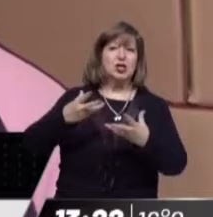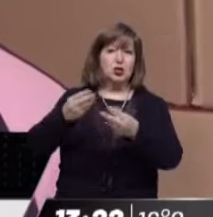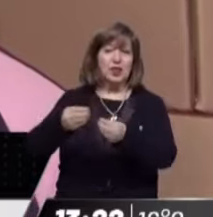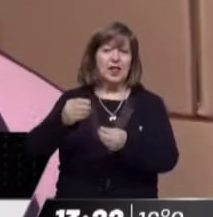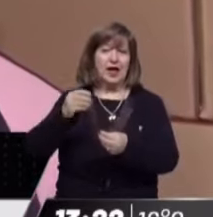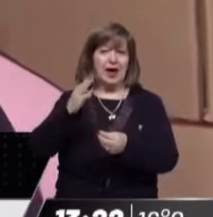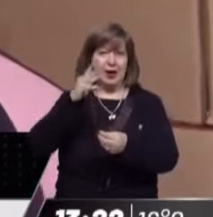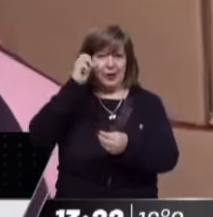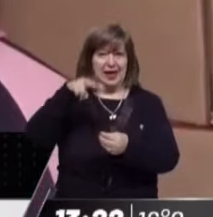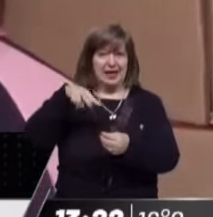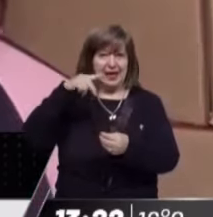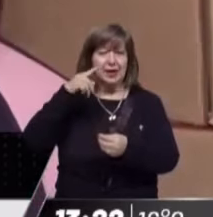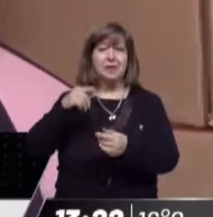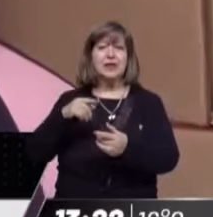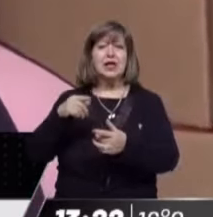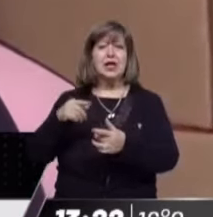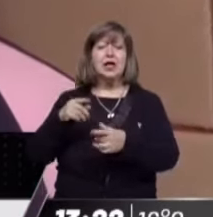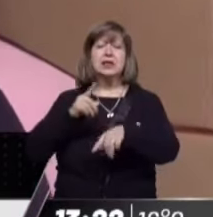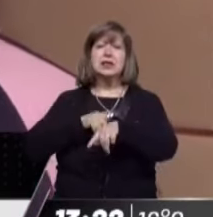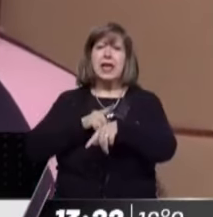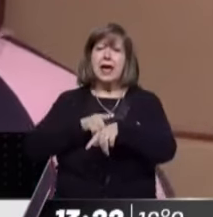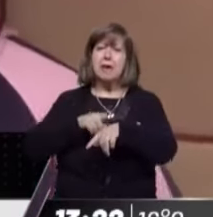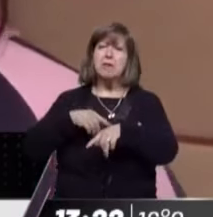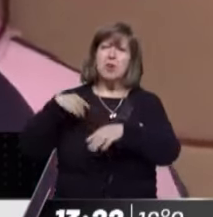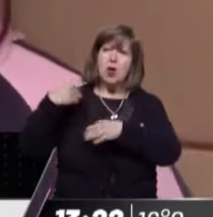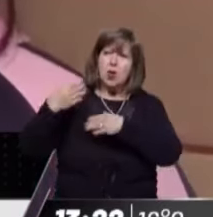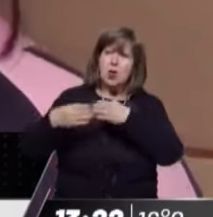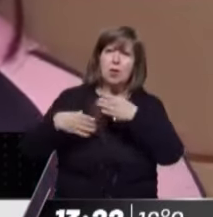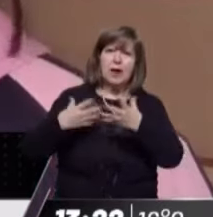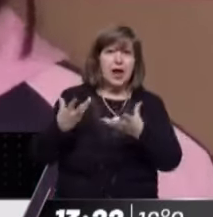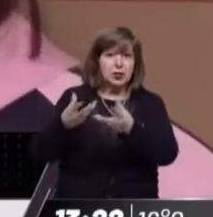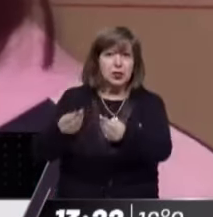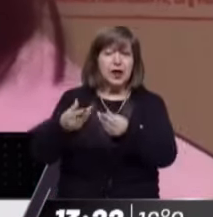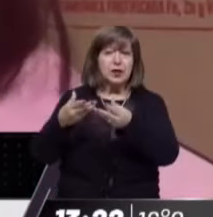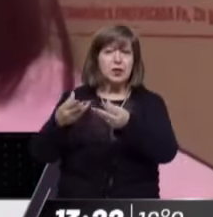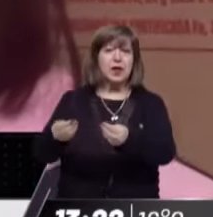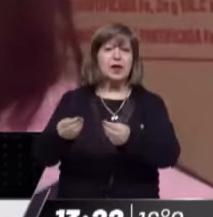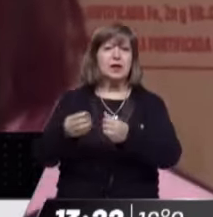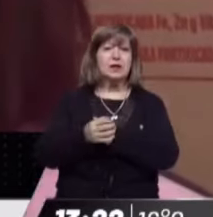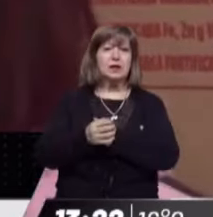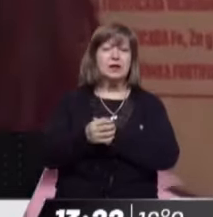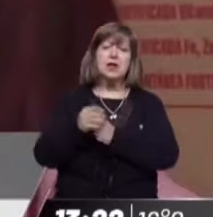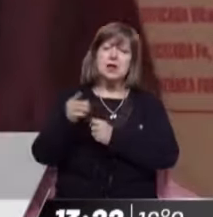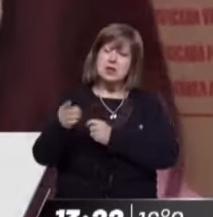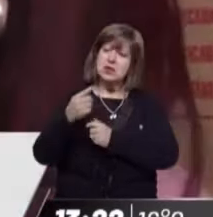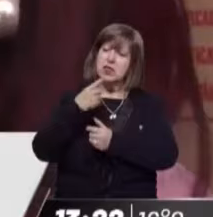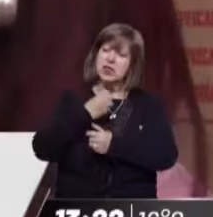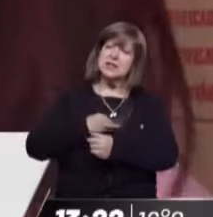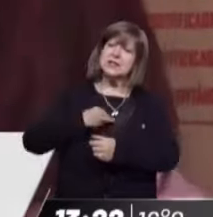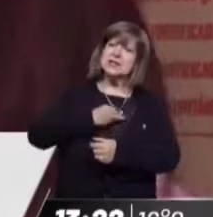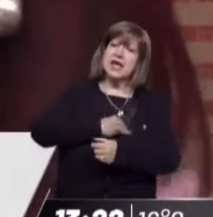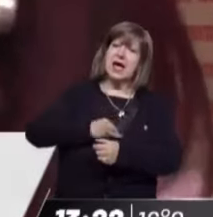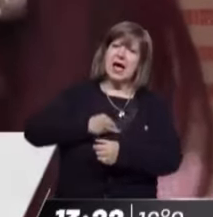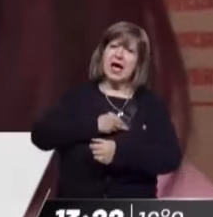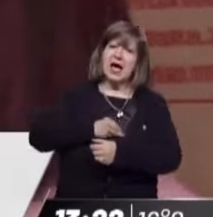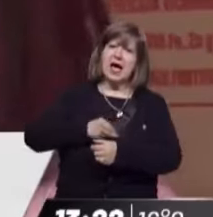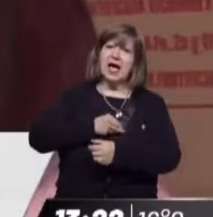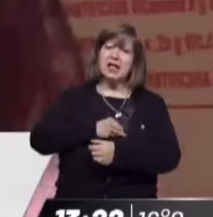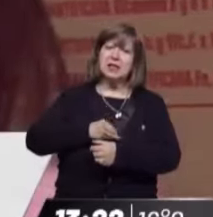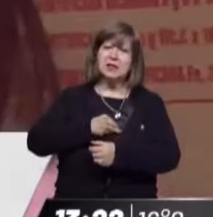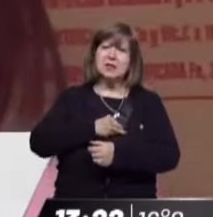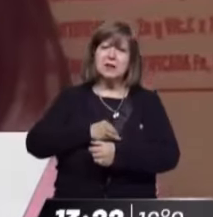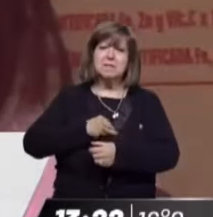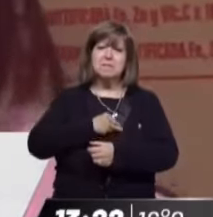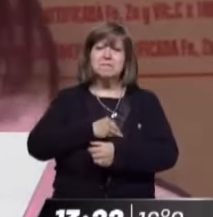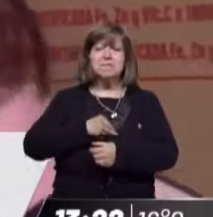tiempo perdón eh que nos demandó mucho tiempo y fue en ese momento que yo decidí dejar eh lo que era